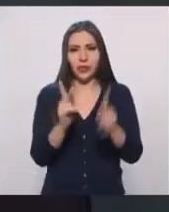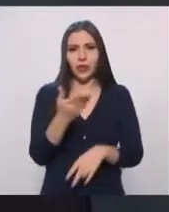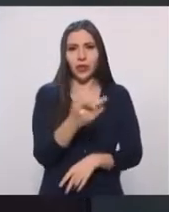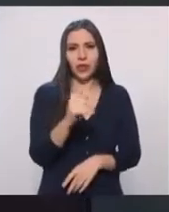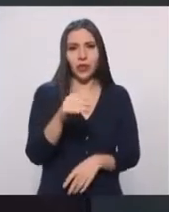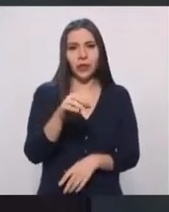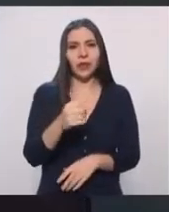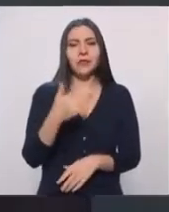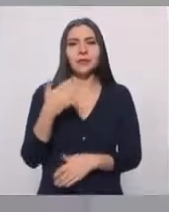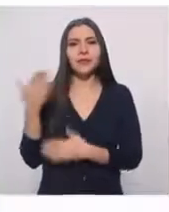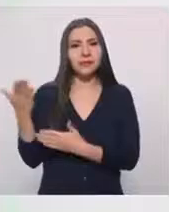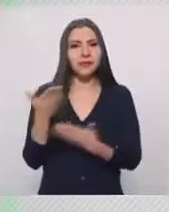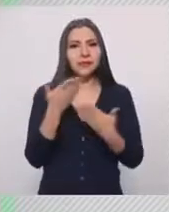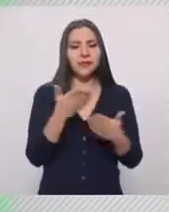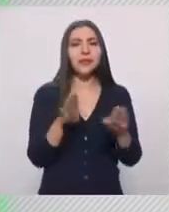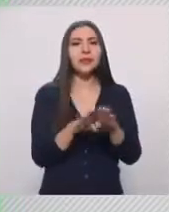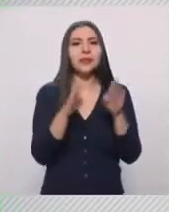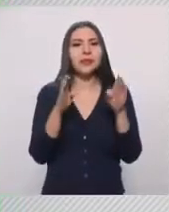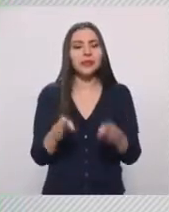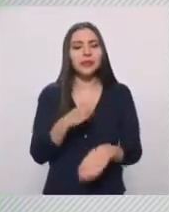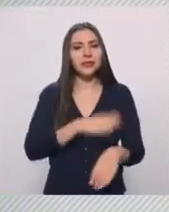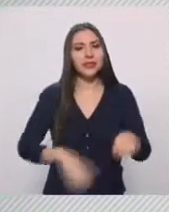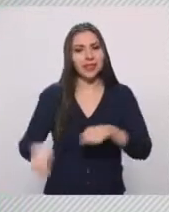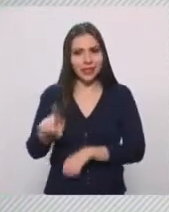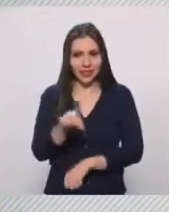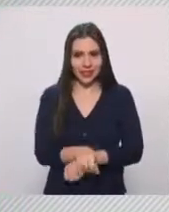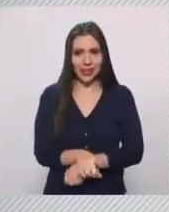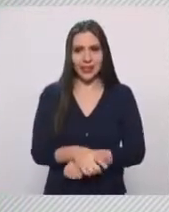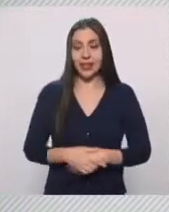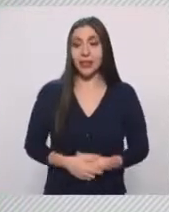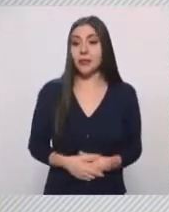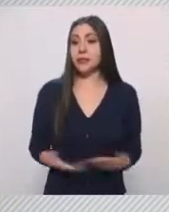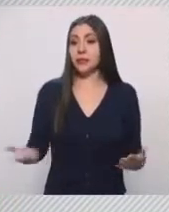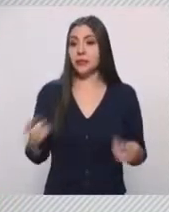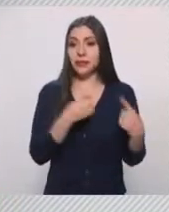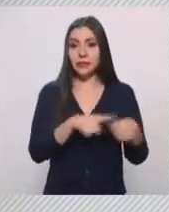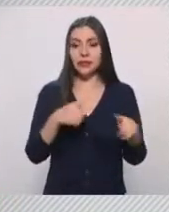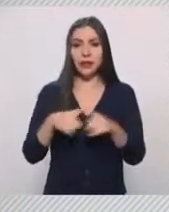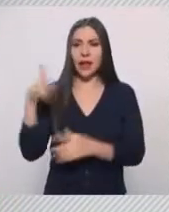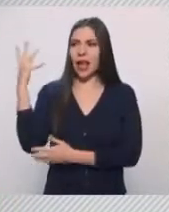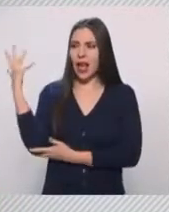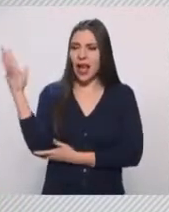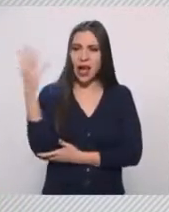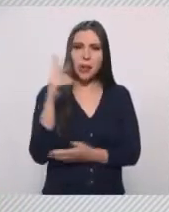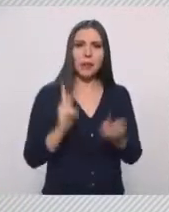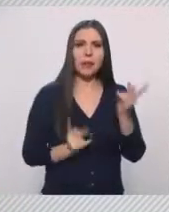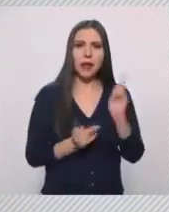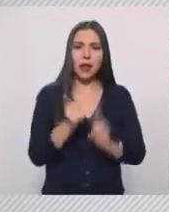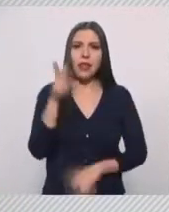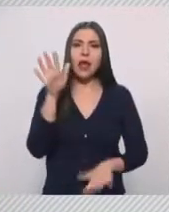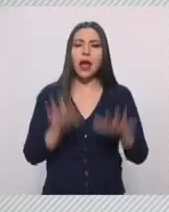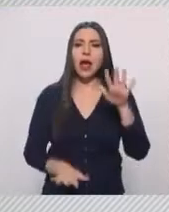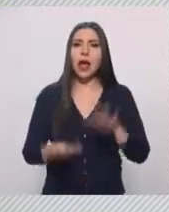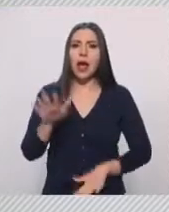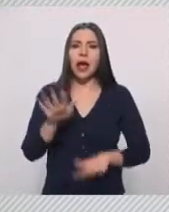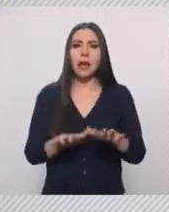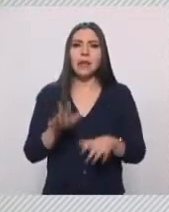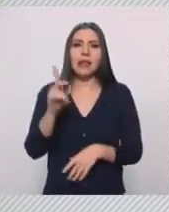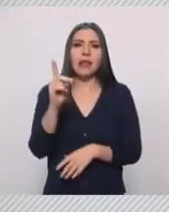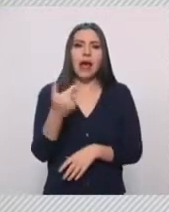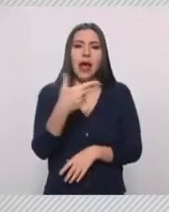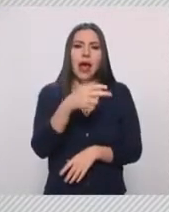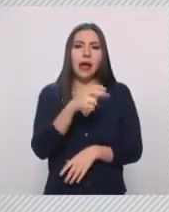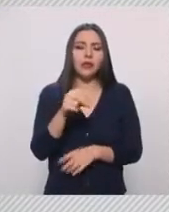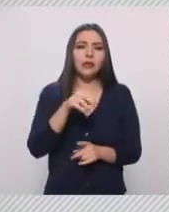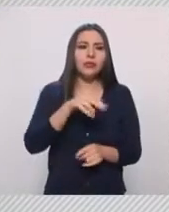ambientales. Bienvenido, Tomás, ¿cómo estás? Muy buenos días. Pues sí, hay plantas y árboles que pueden ser invasoras, que pueden ser nocivas si